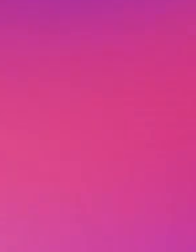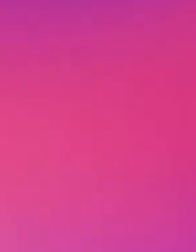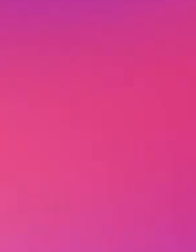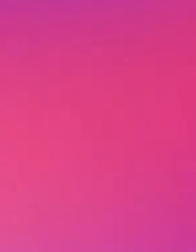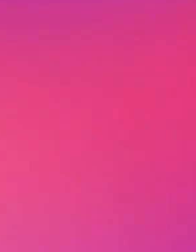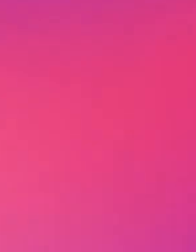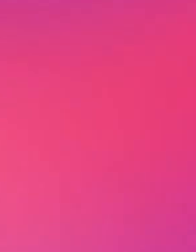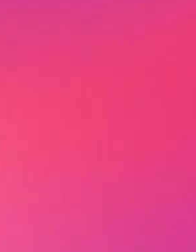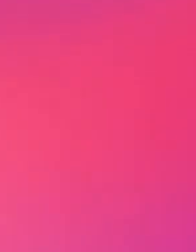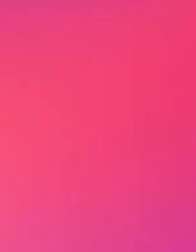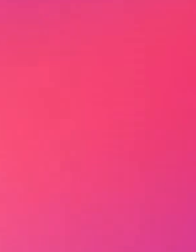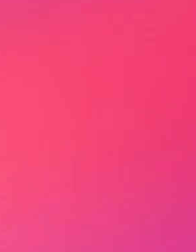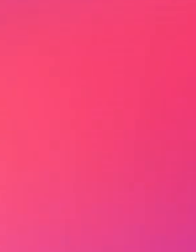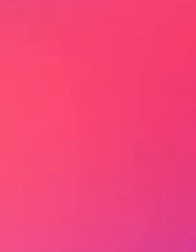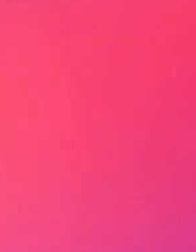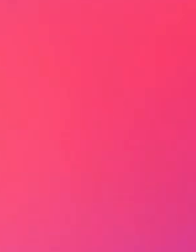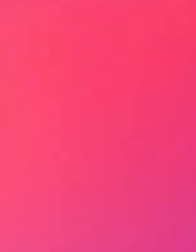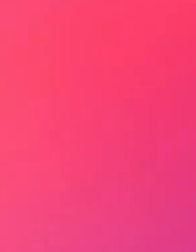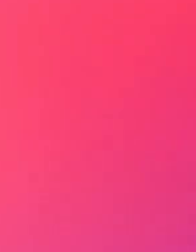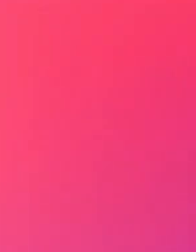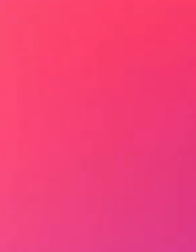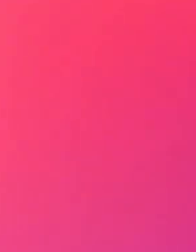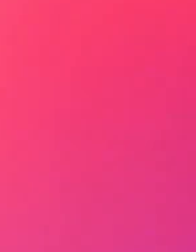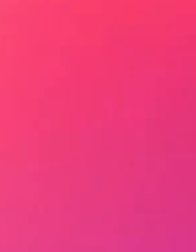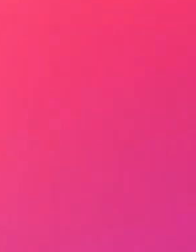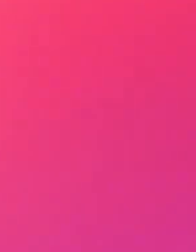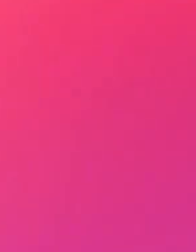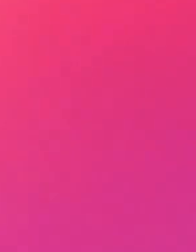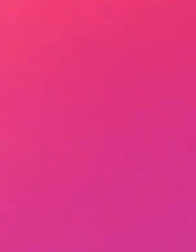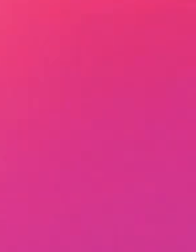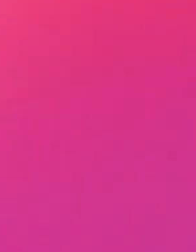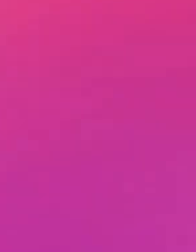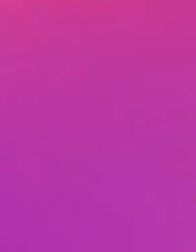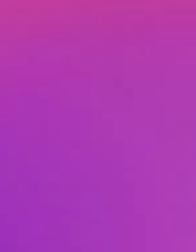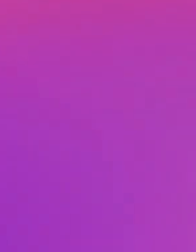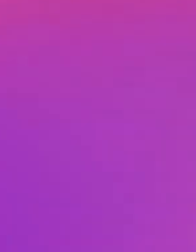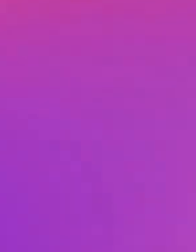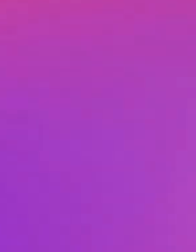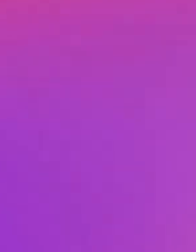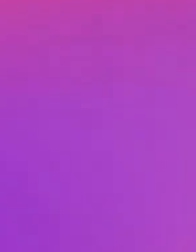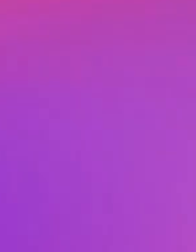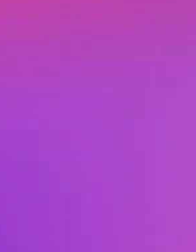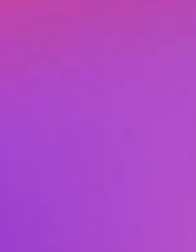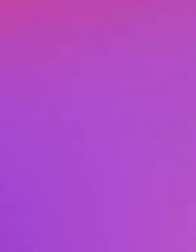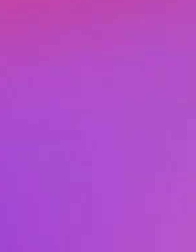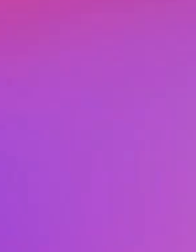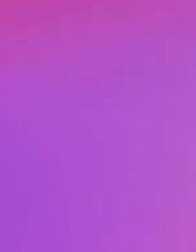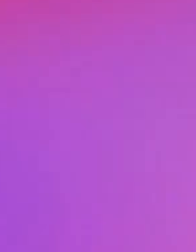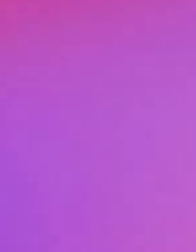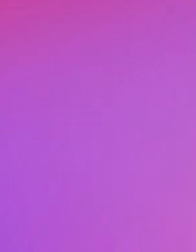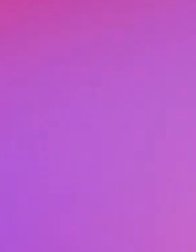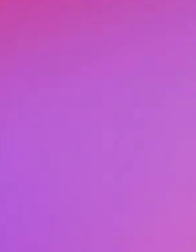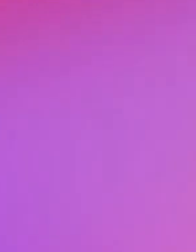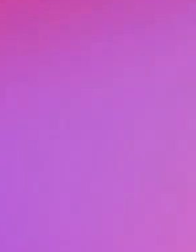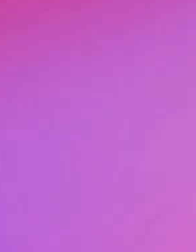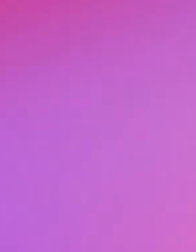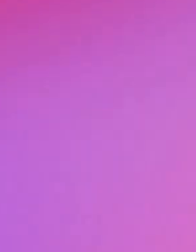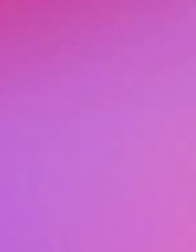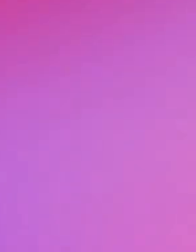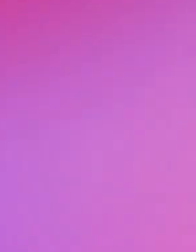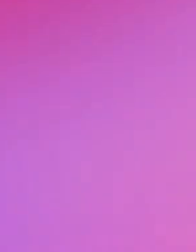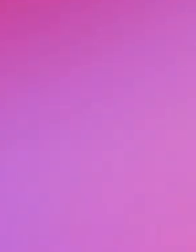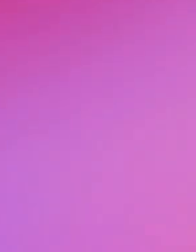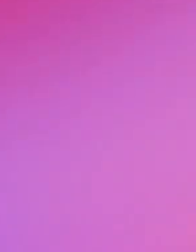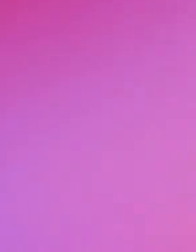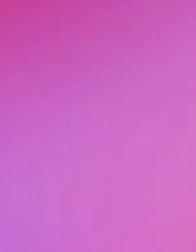es el 55 36 01 71 23. Si requieres consultar los